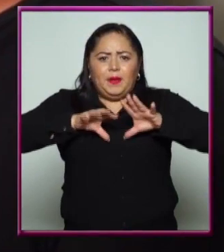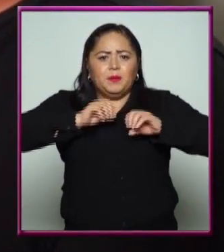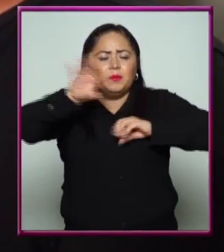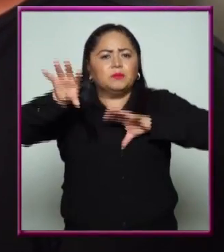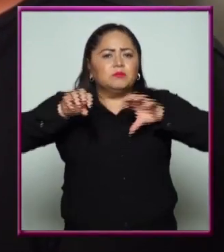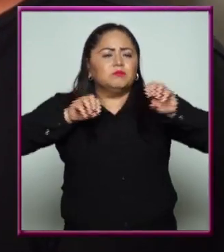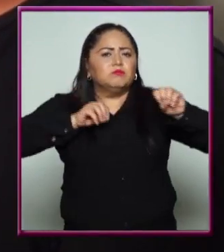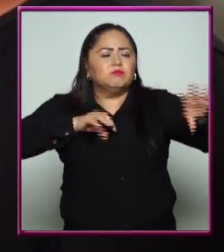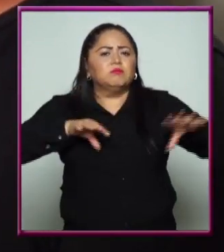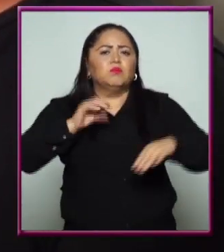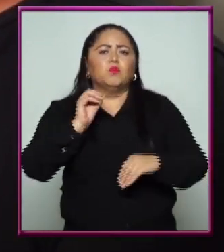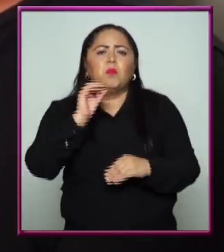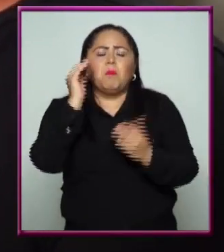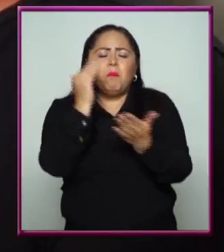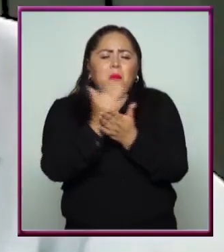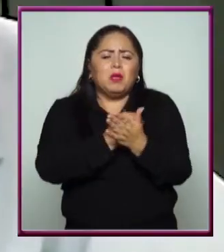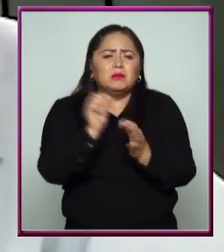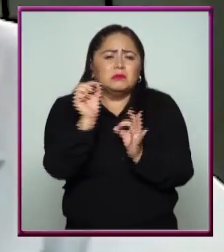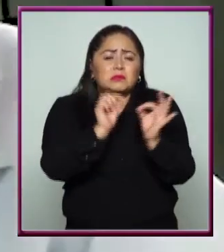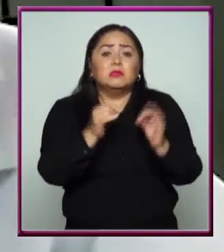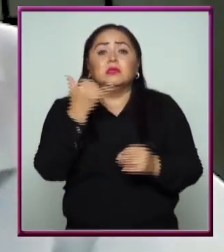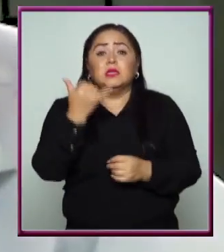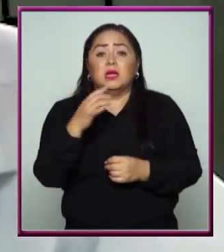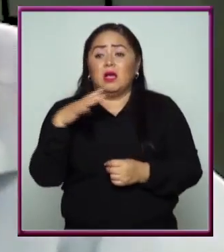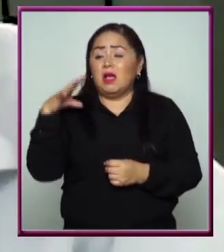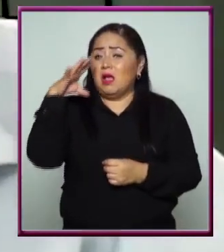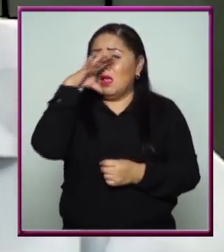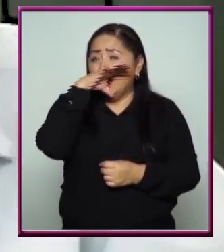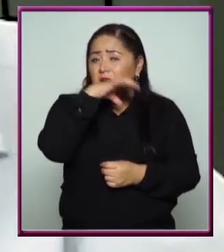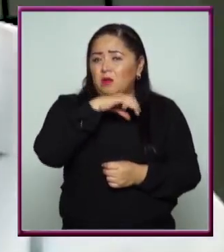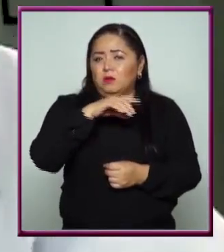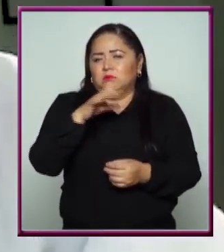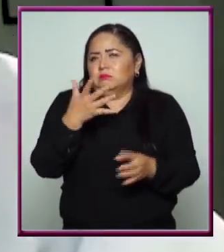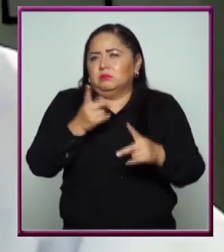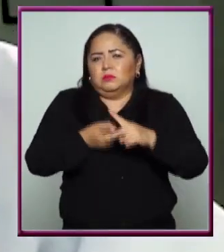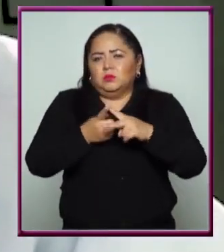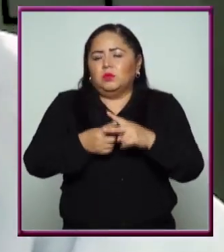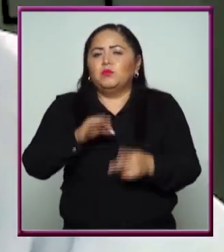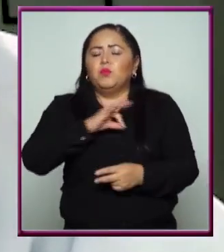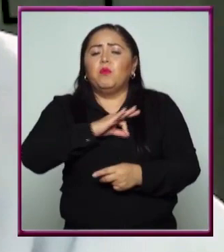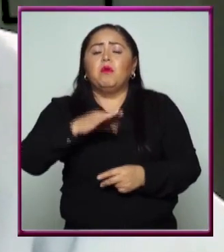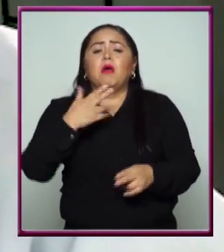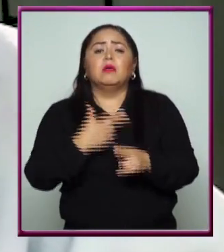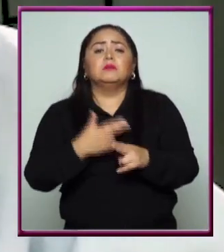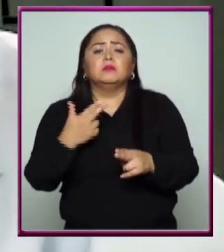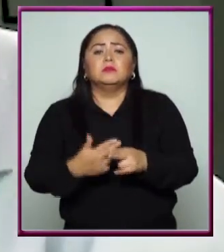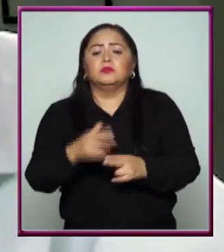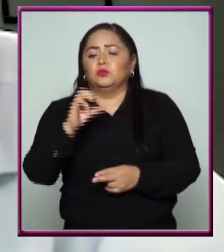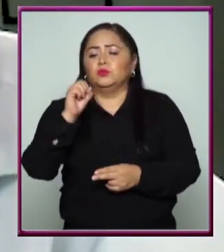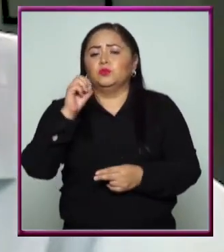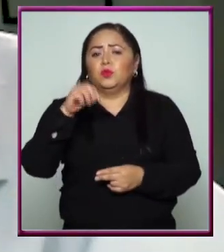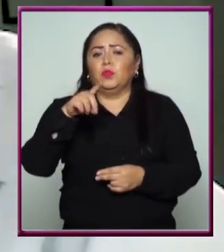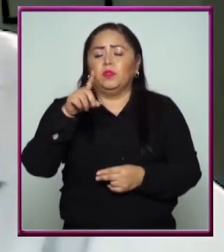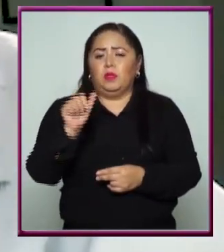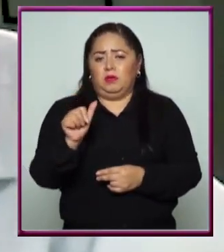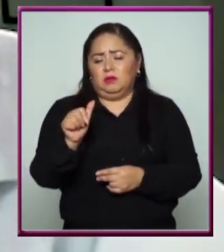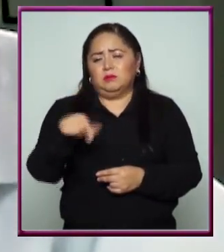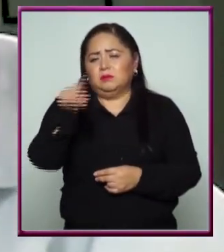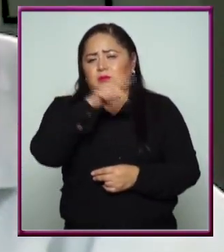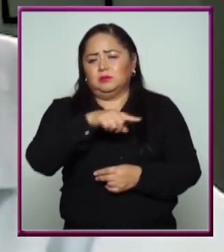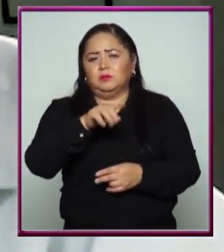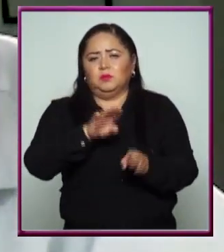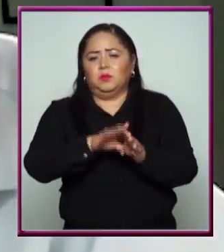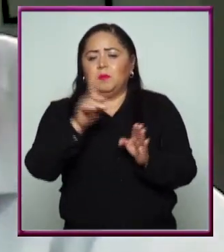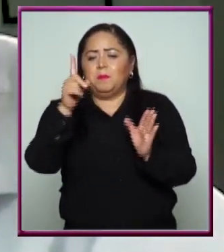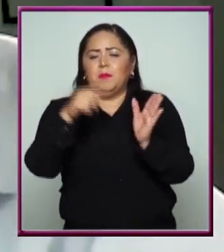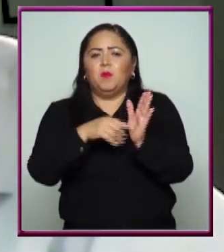generar, pues es mucho menor. Y la temperatura a la que se estima va a llegar la sonda Parker es alrededor de